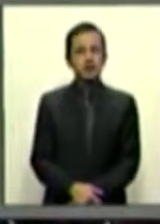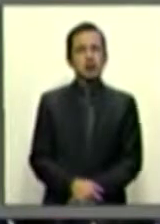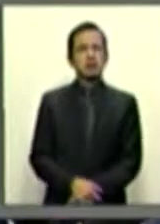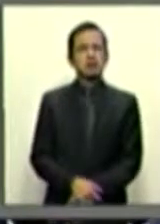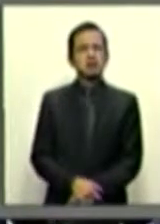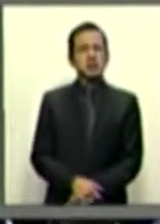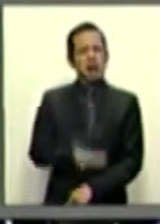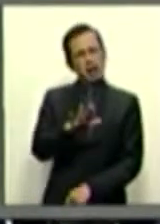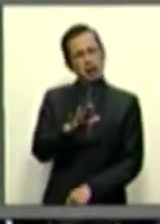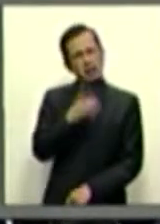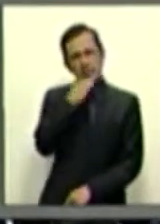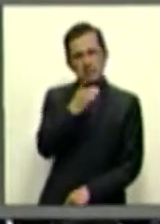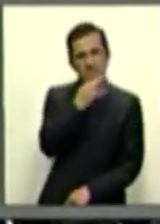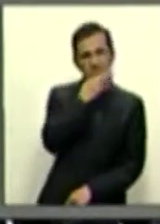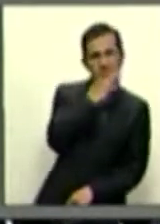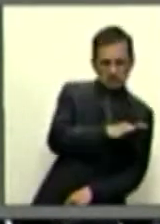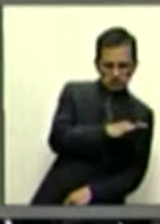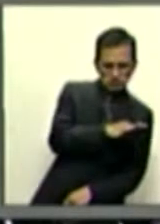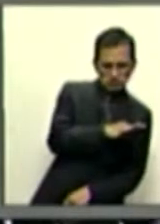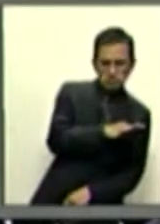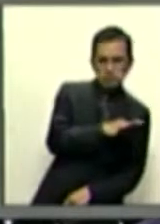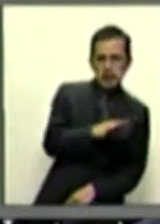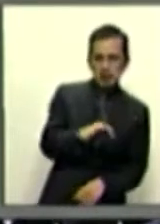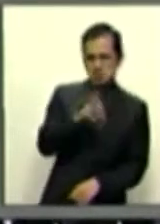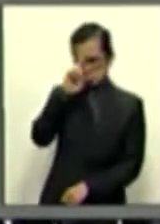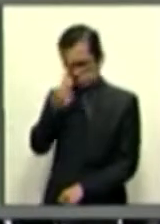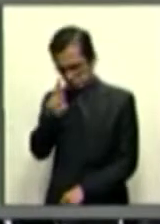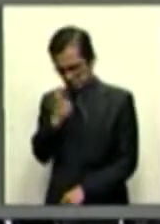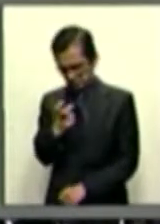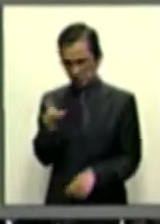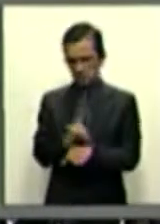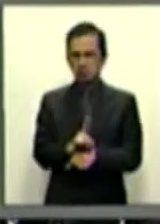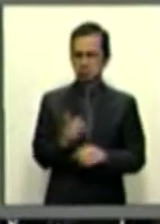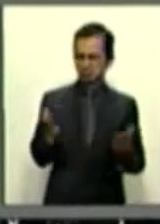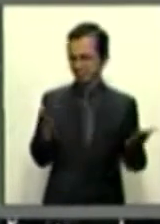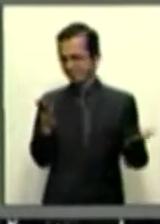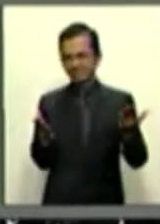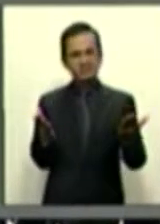y conmemoración, pudiese haber un conflicto